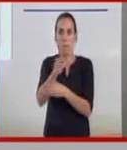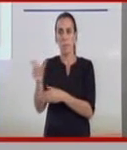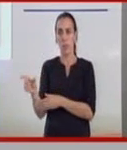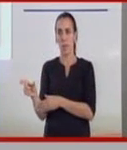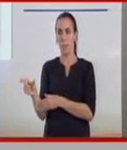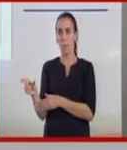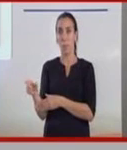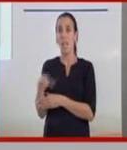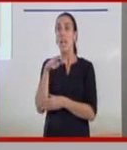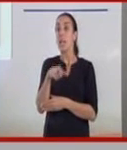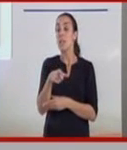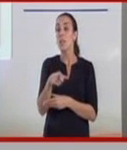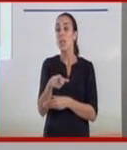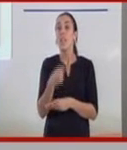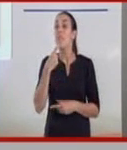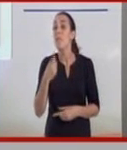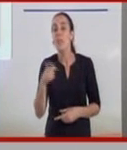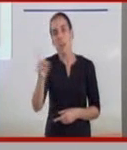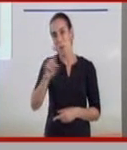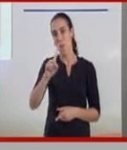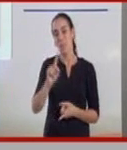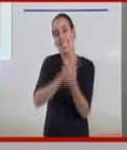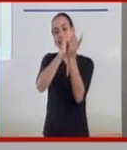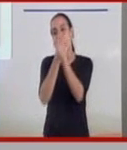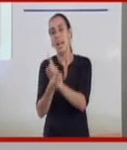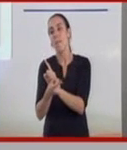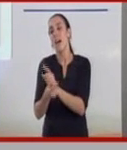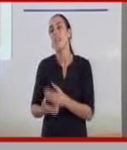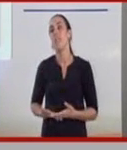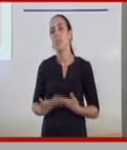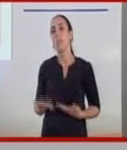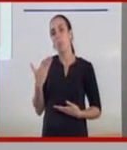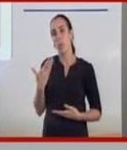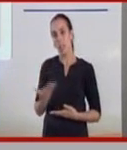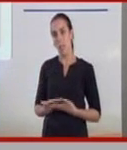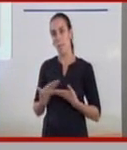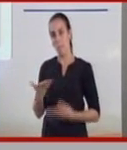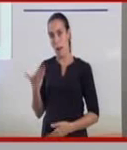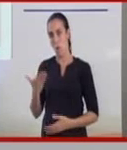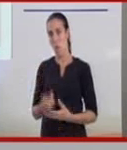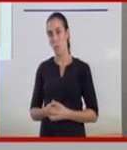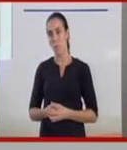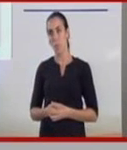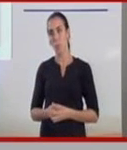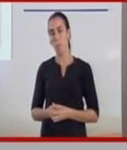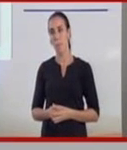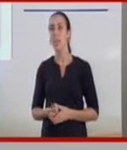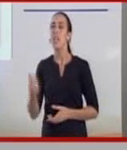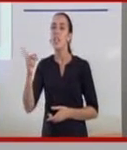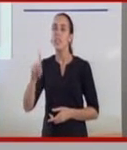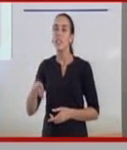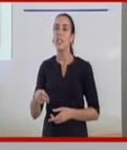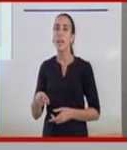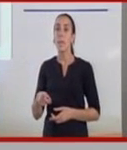una dificultad, sino que se convierte en un valor añadido, ¿no? Luego también él dice que podemos preguntarle a los